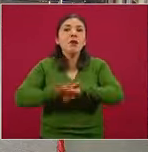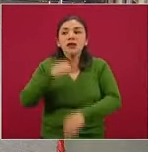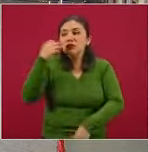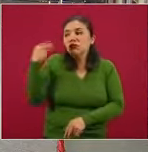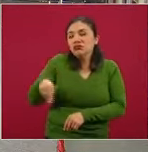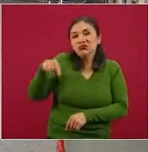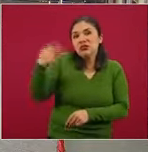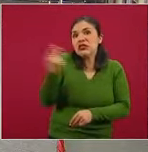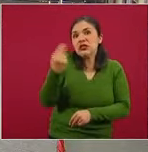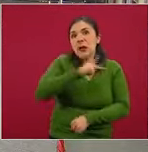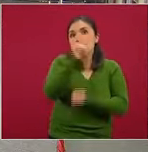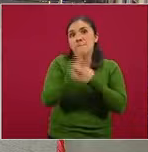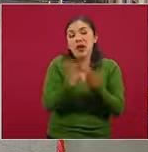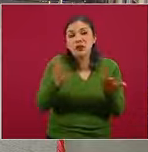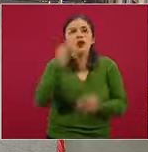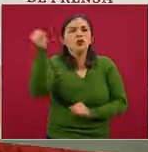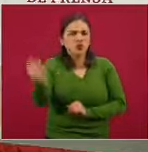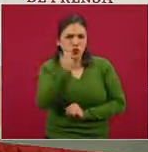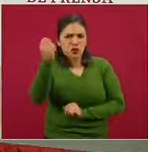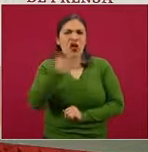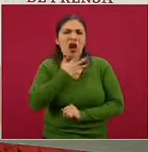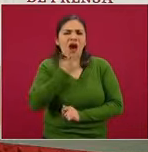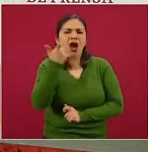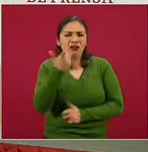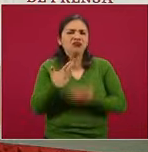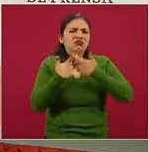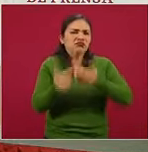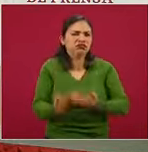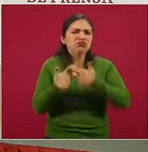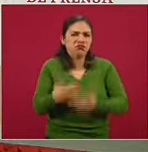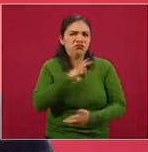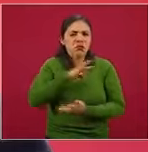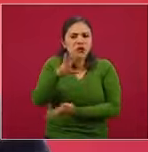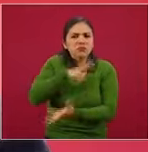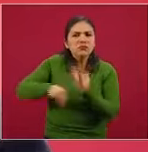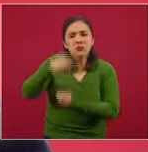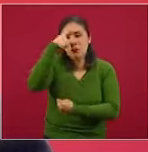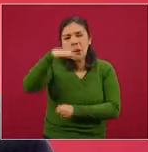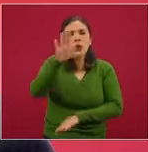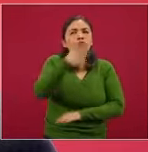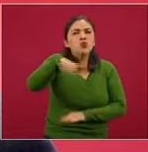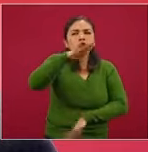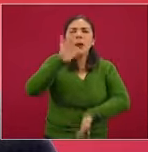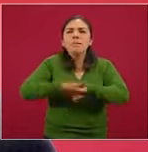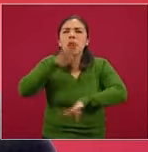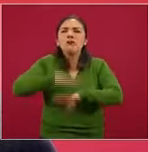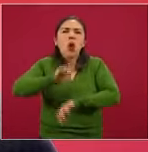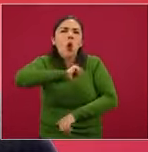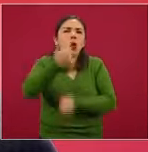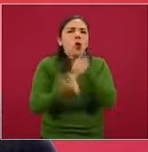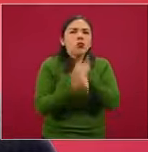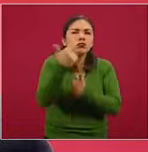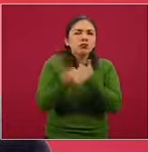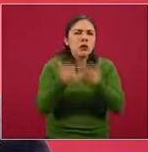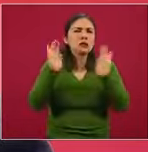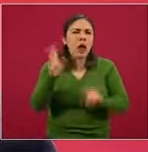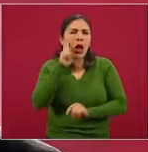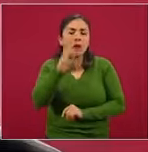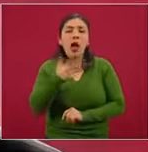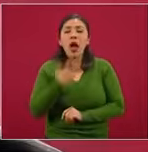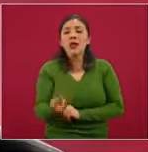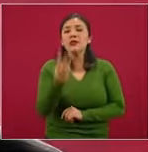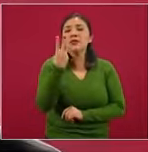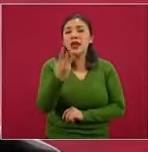país. Afortunadamente tenemos capacidad financiera para explorar otros mecanismos y hemos explorado